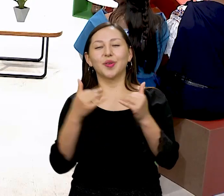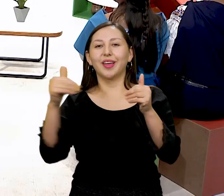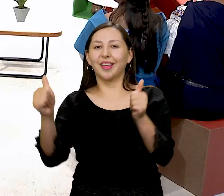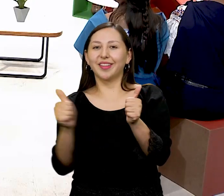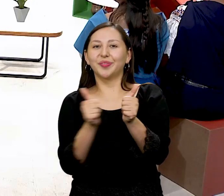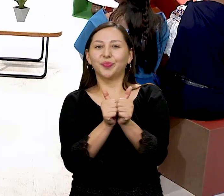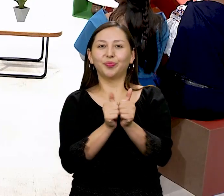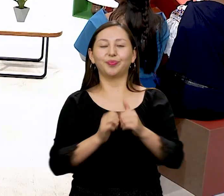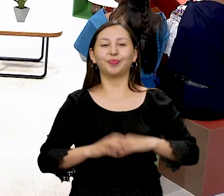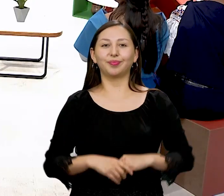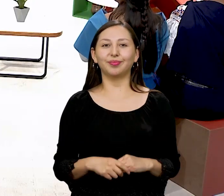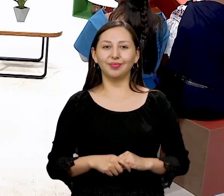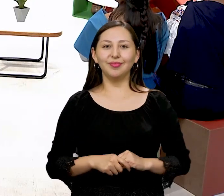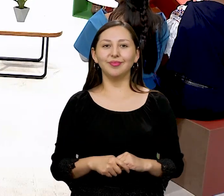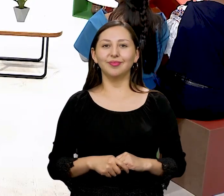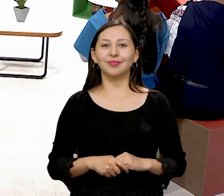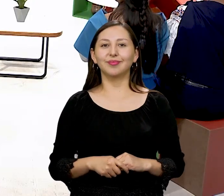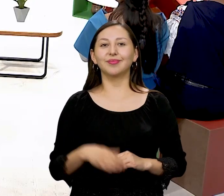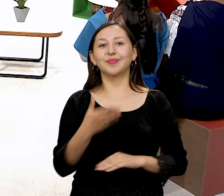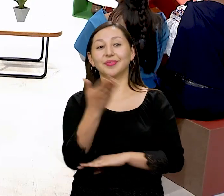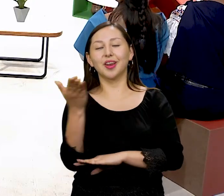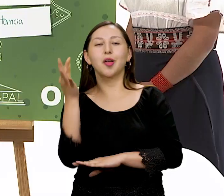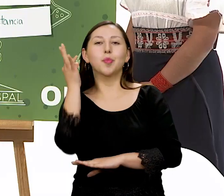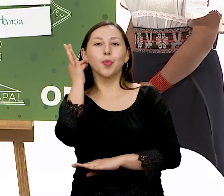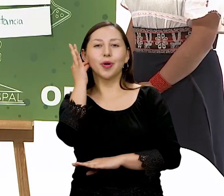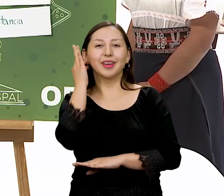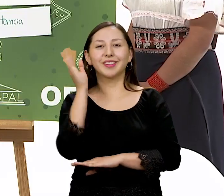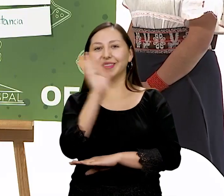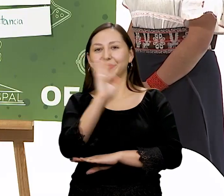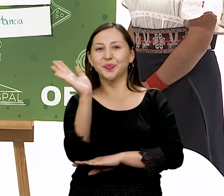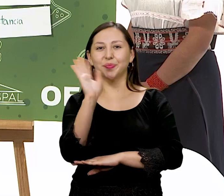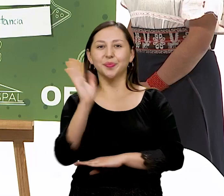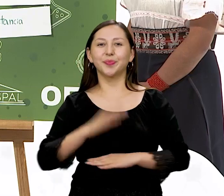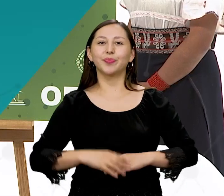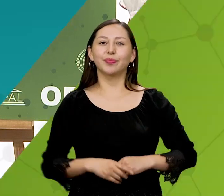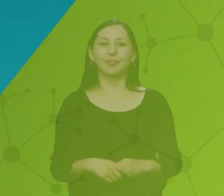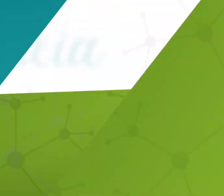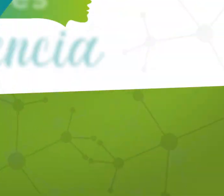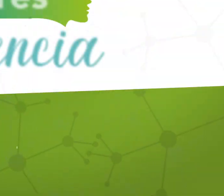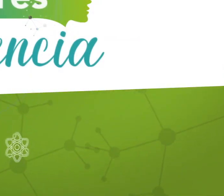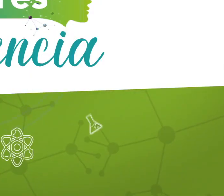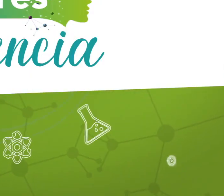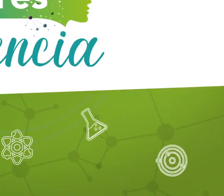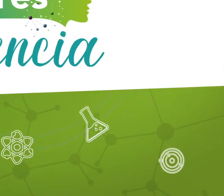que hoy estaba con nosotros. Hemos estado con Janet Bonilla. Hasta la próxima.